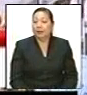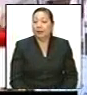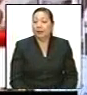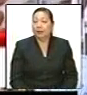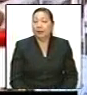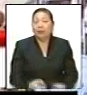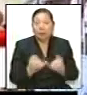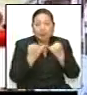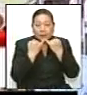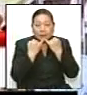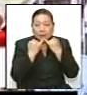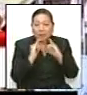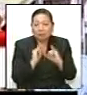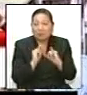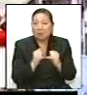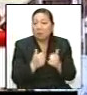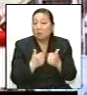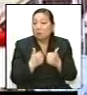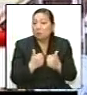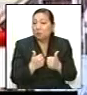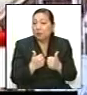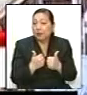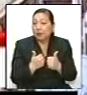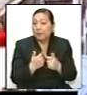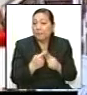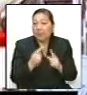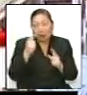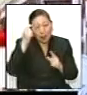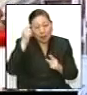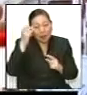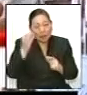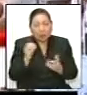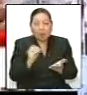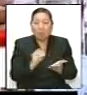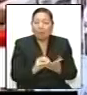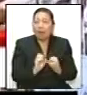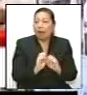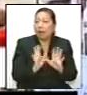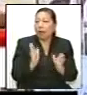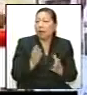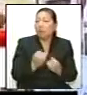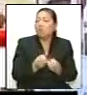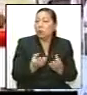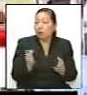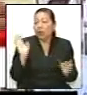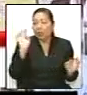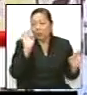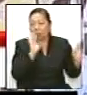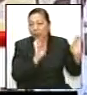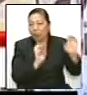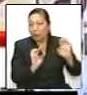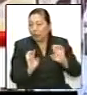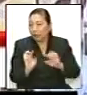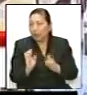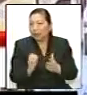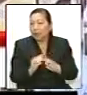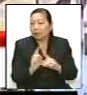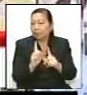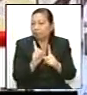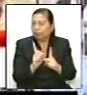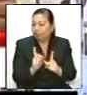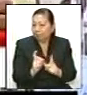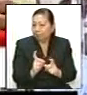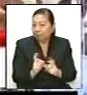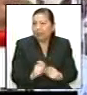La información ha sido buena, creo que aclara varias dudas que se tenía sobre el tema de las consultorías.